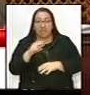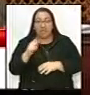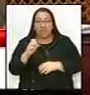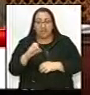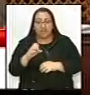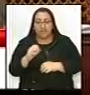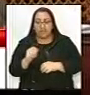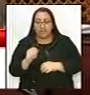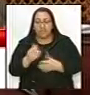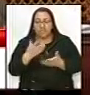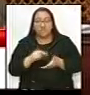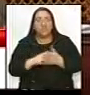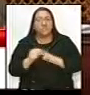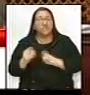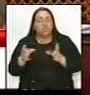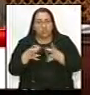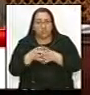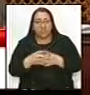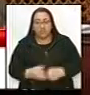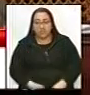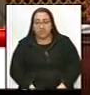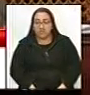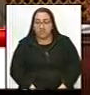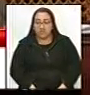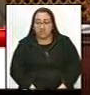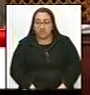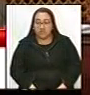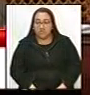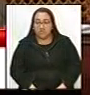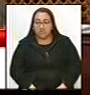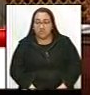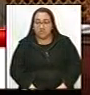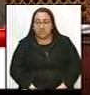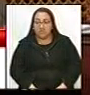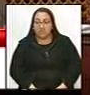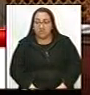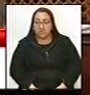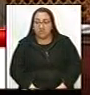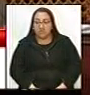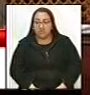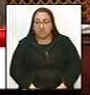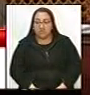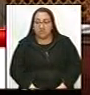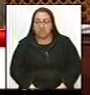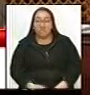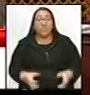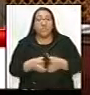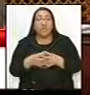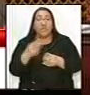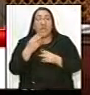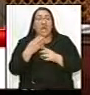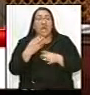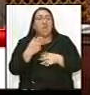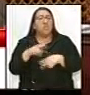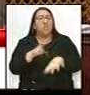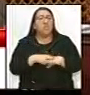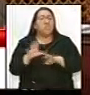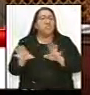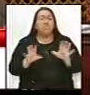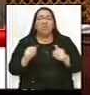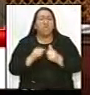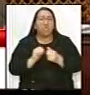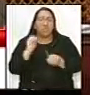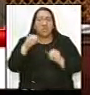aspectos relevantes de este reglamento una regulación del operador neutral y sus vinculadas la